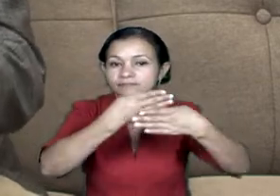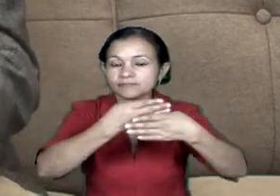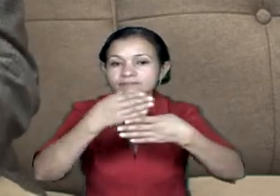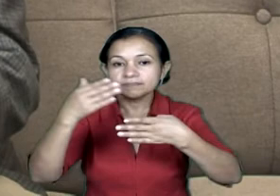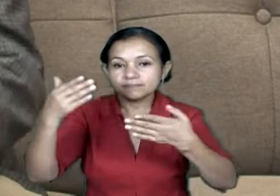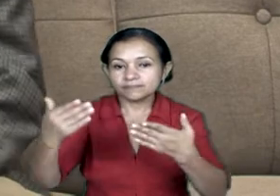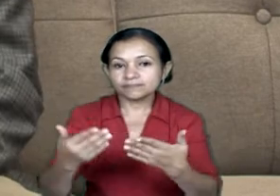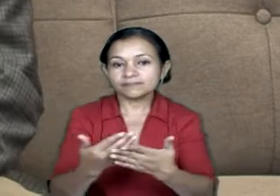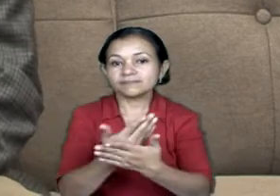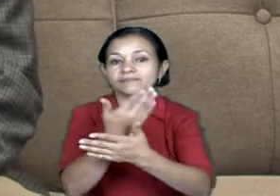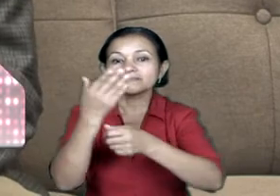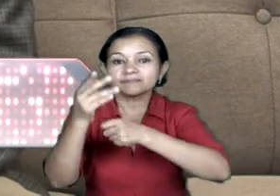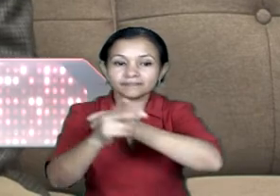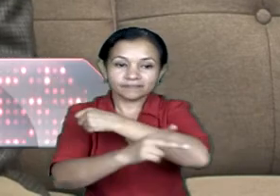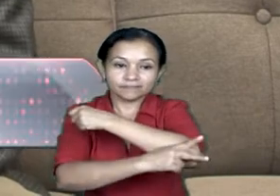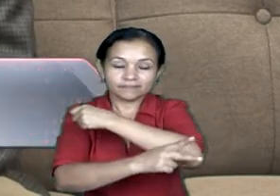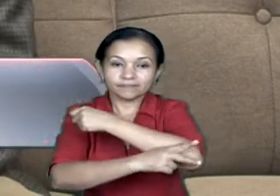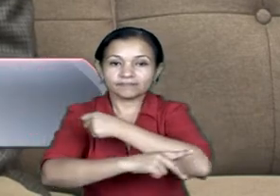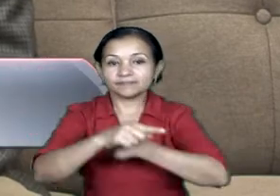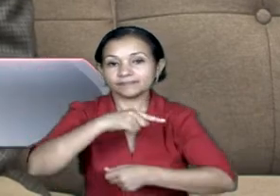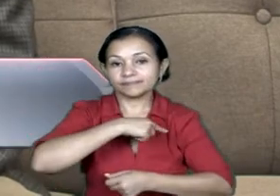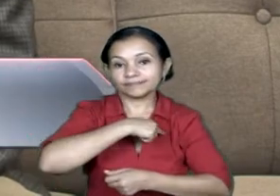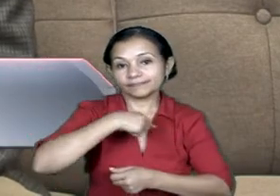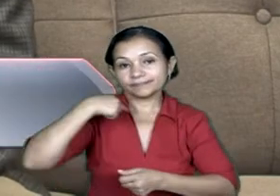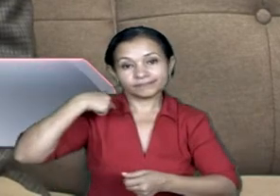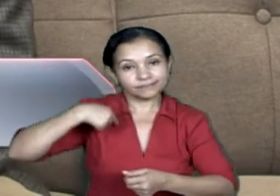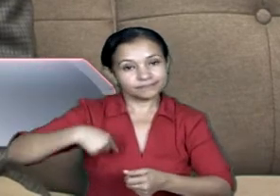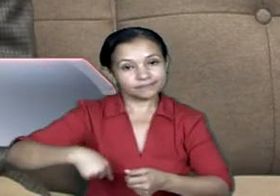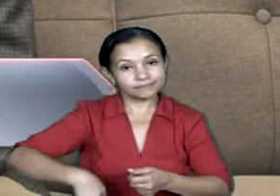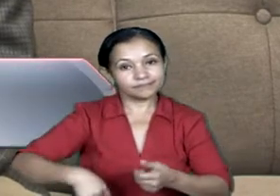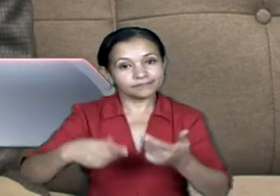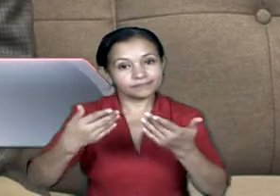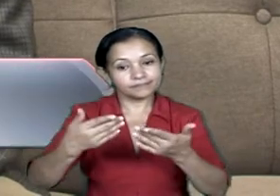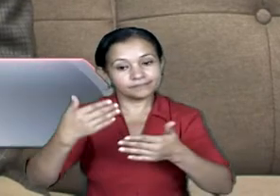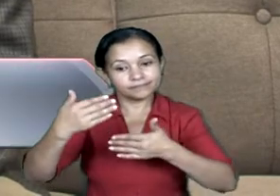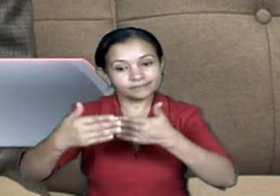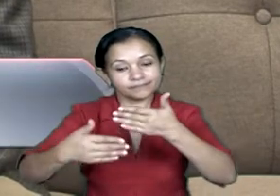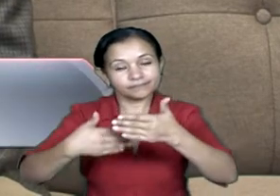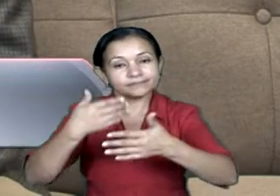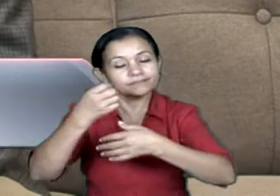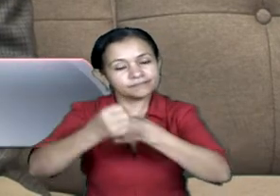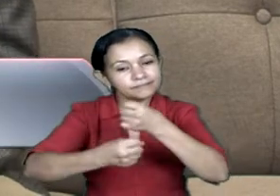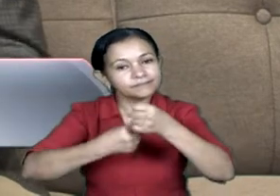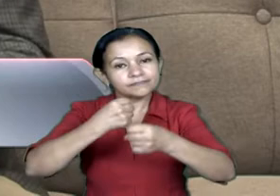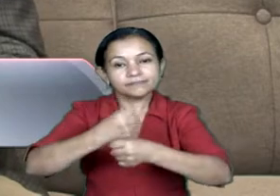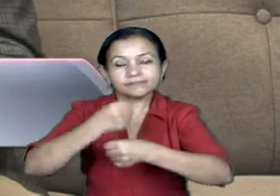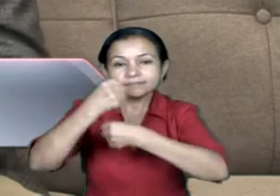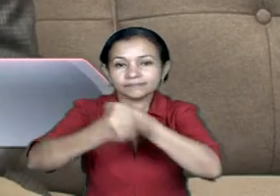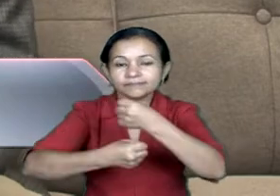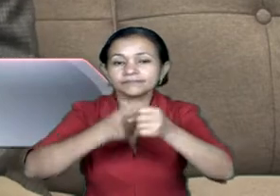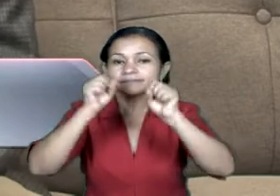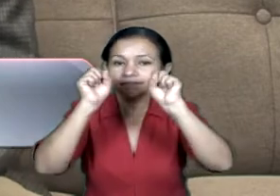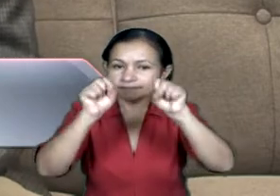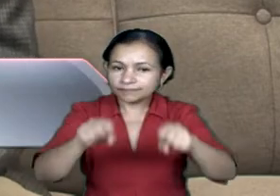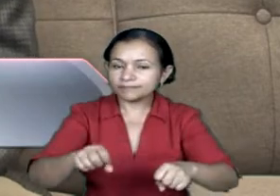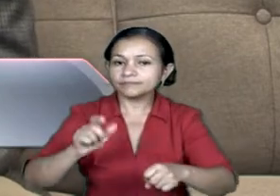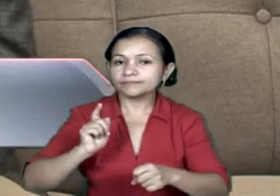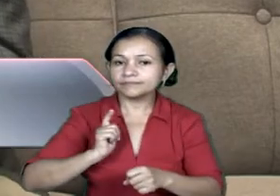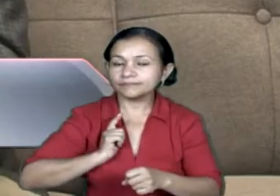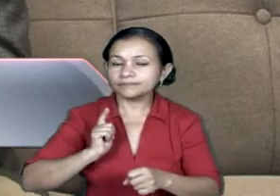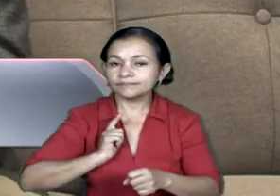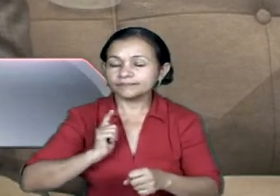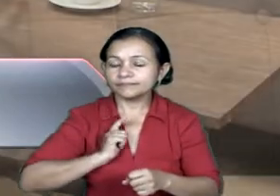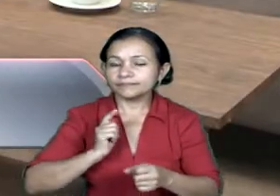nueva república en Taiwán. Y a lo largo de tantos años hemos logrado algo, ¿no? Eso, sí,